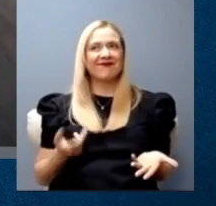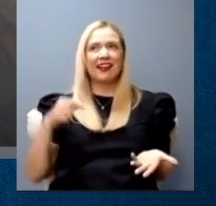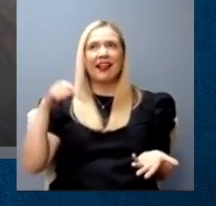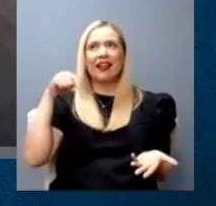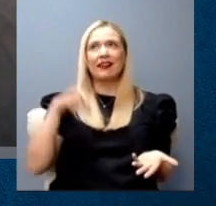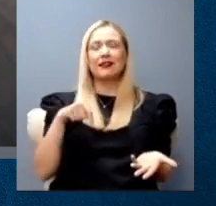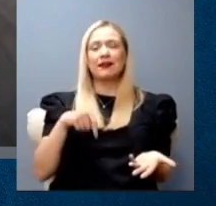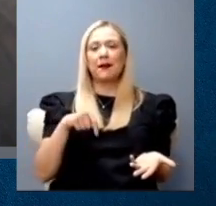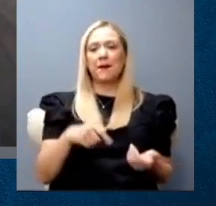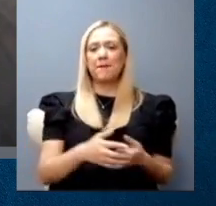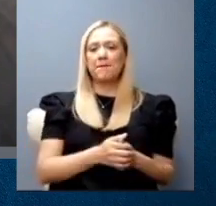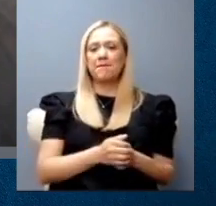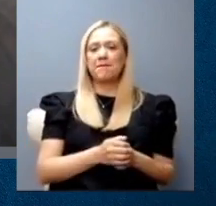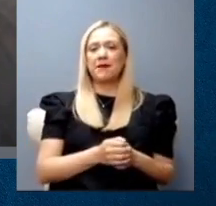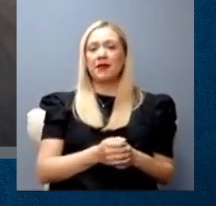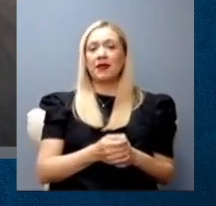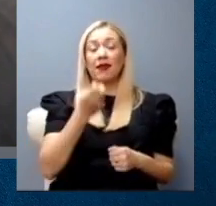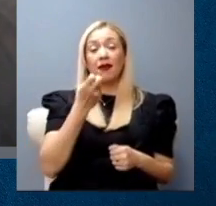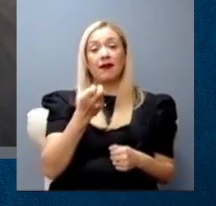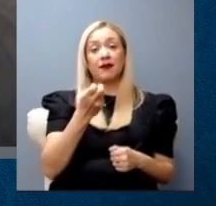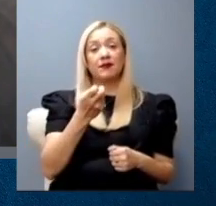nuestro